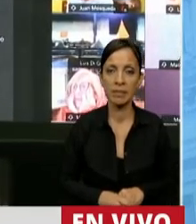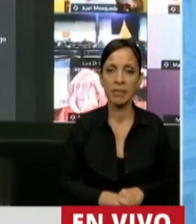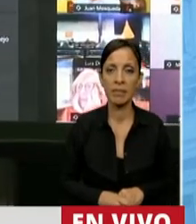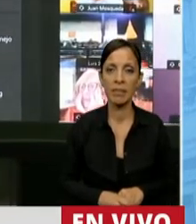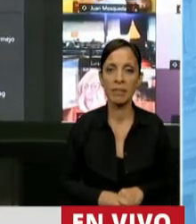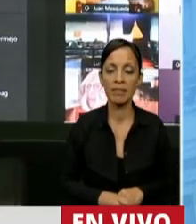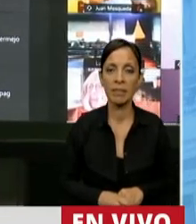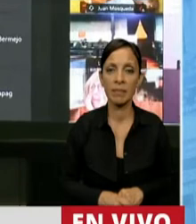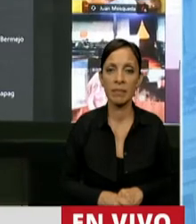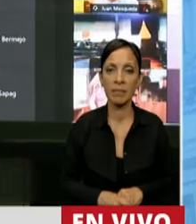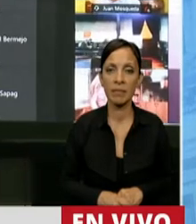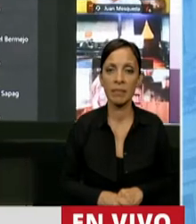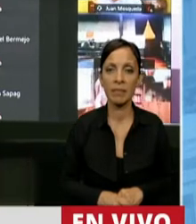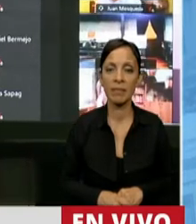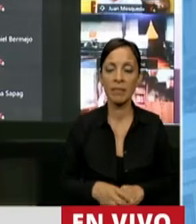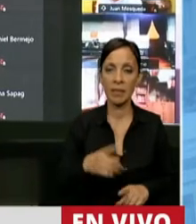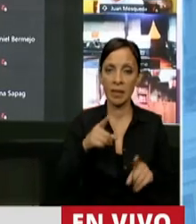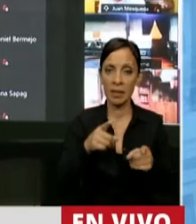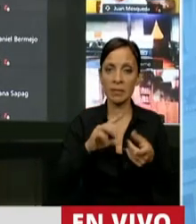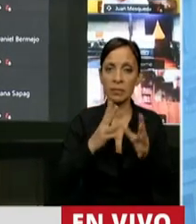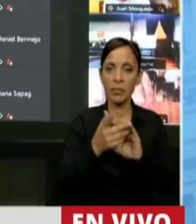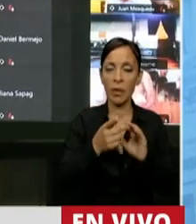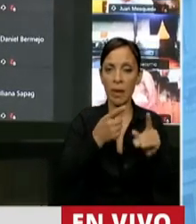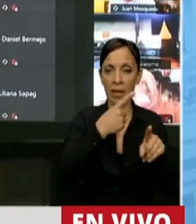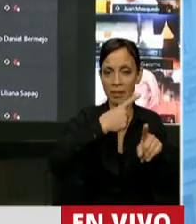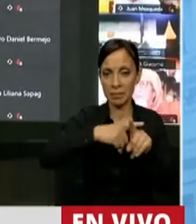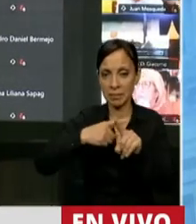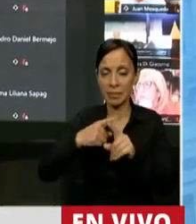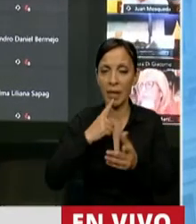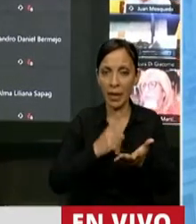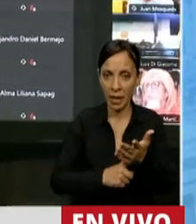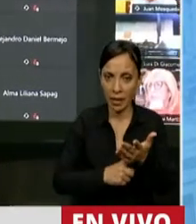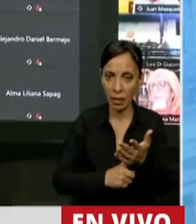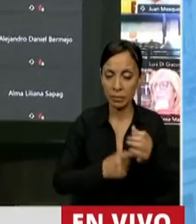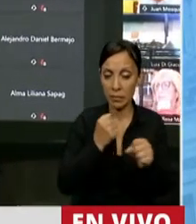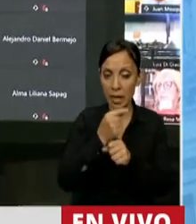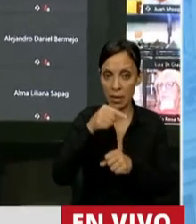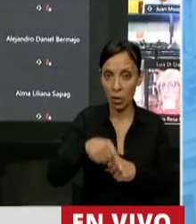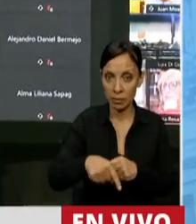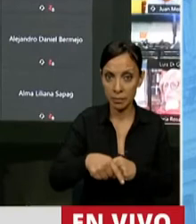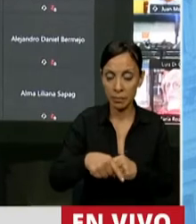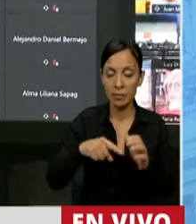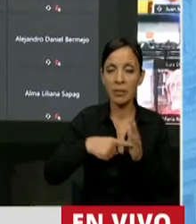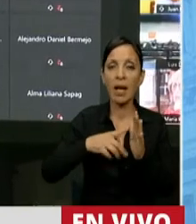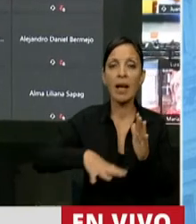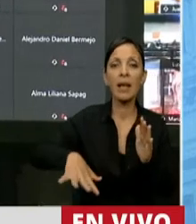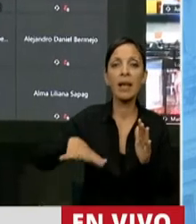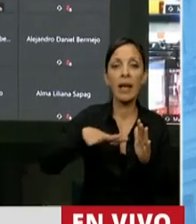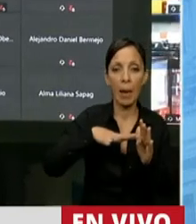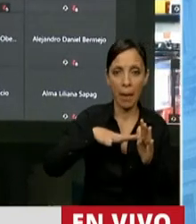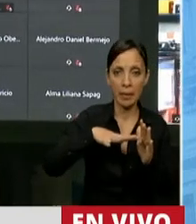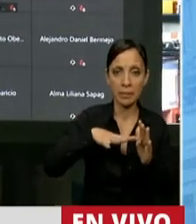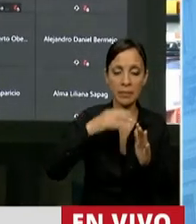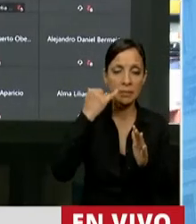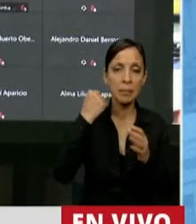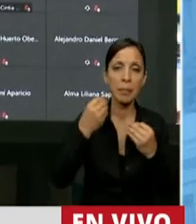Después de esta aplicación del decreto, hasta el día de hoy, la Ciudad de Buenos Aires